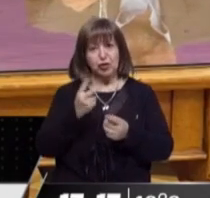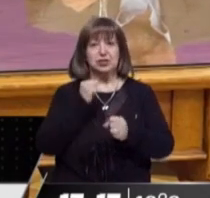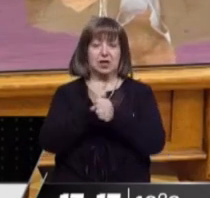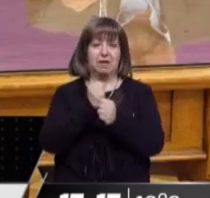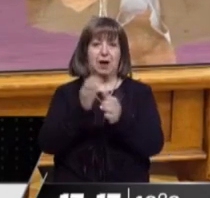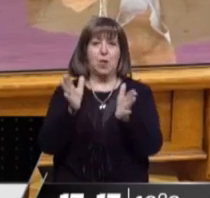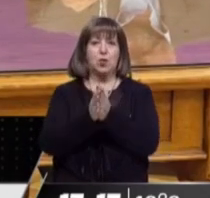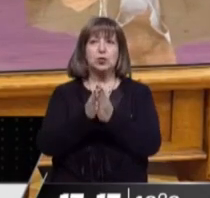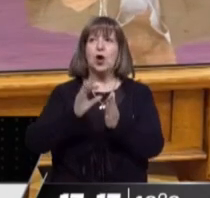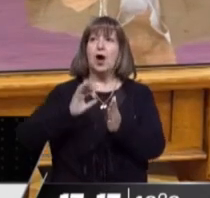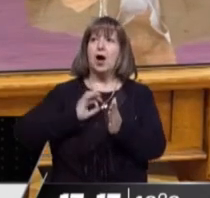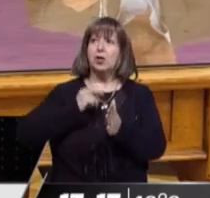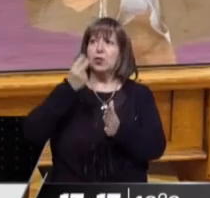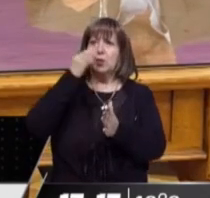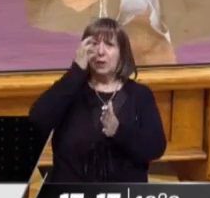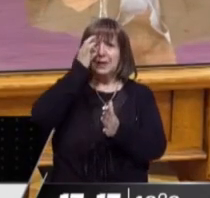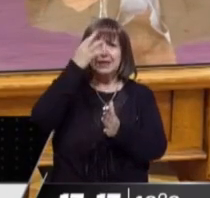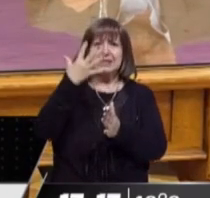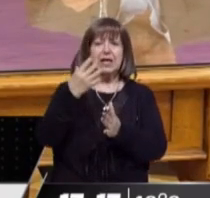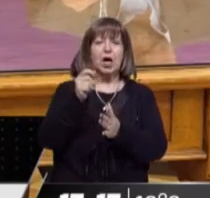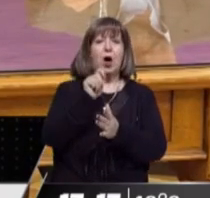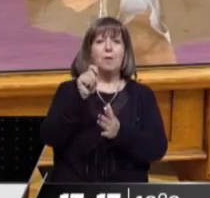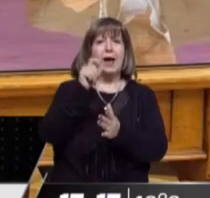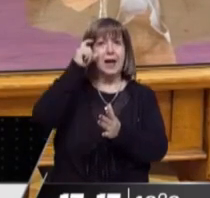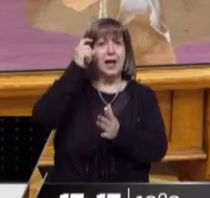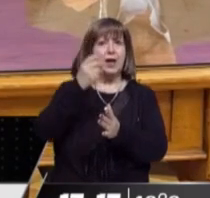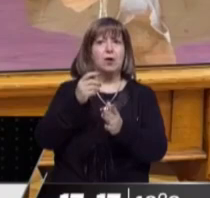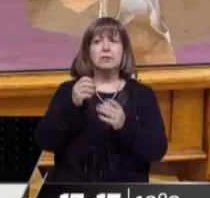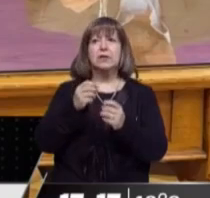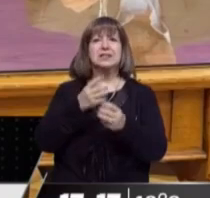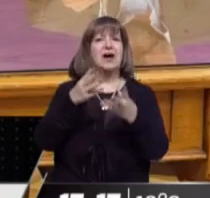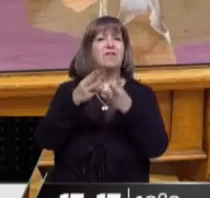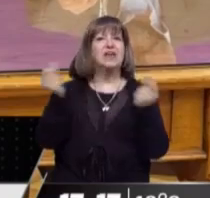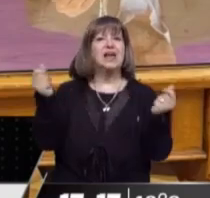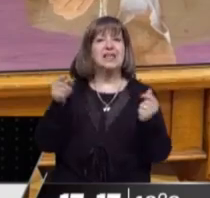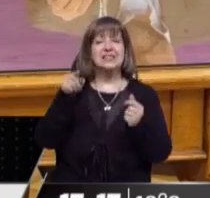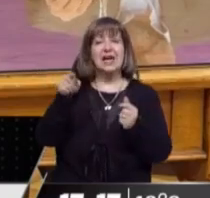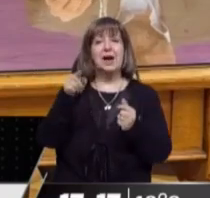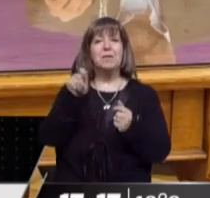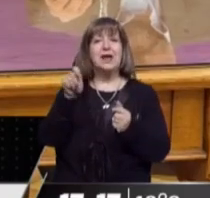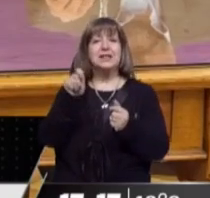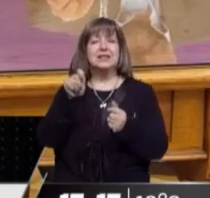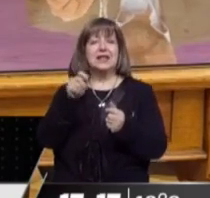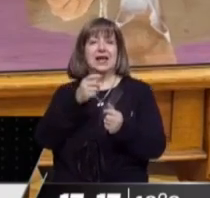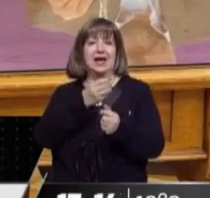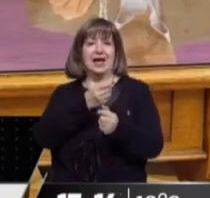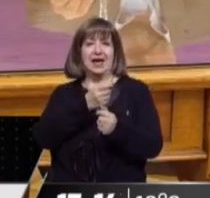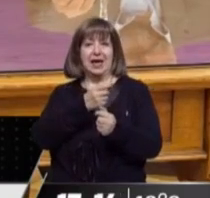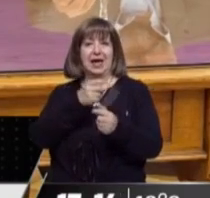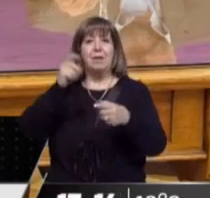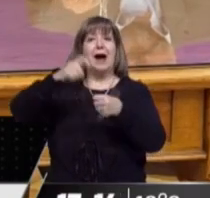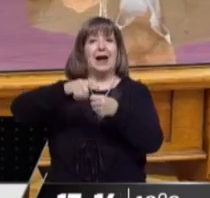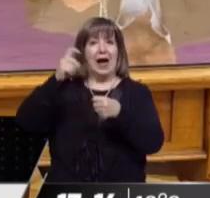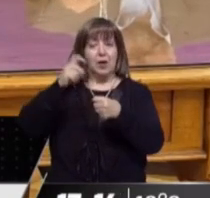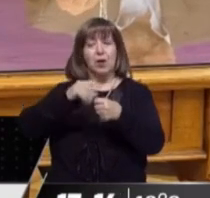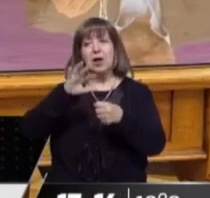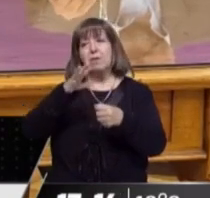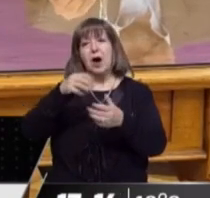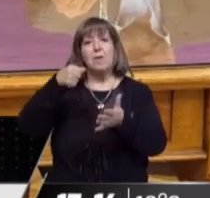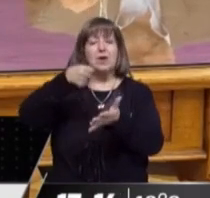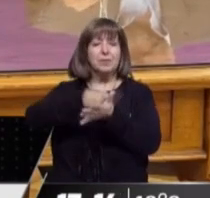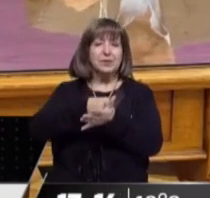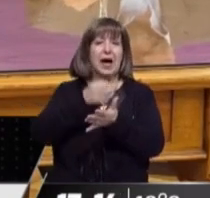del año 2025 estará terminado en Malargüe y para mediados del 2025 estará terminado